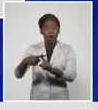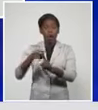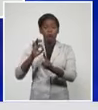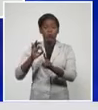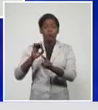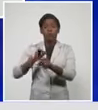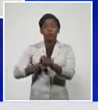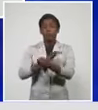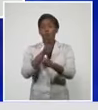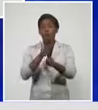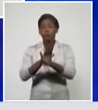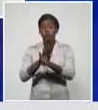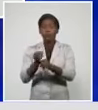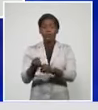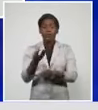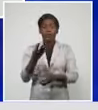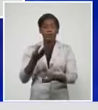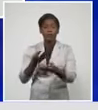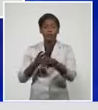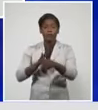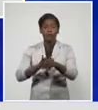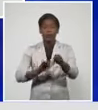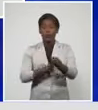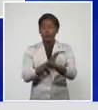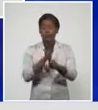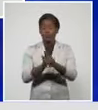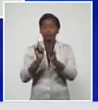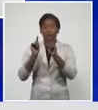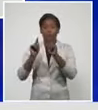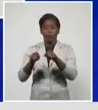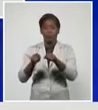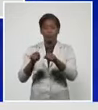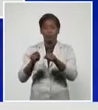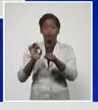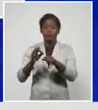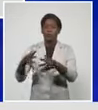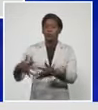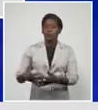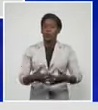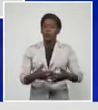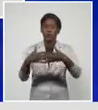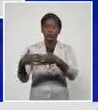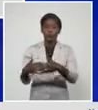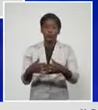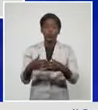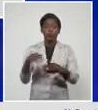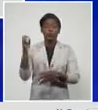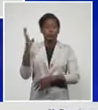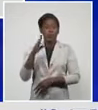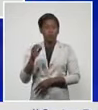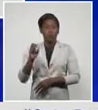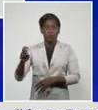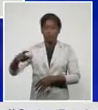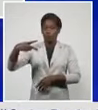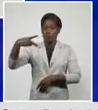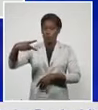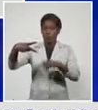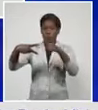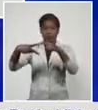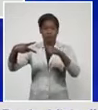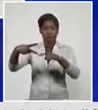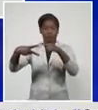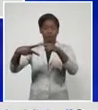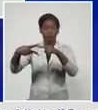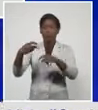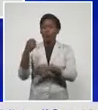mayor número de personas que han fallecido en toda la pandemia. Eso es lo que hace que